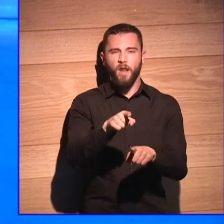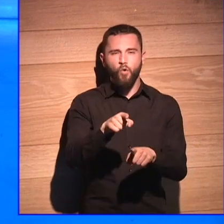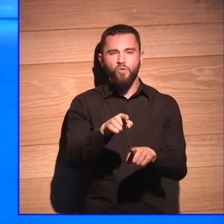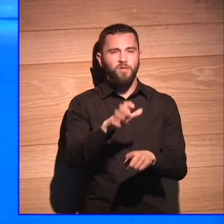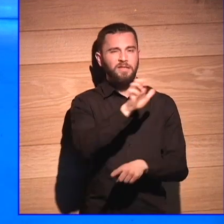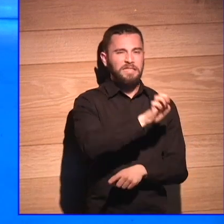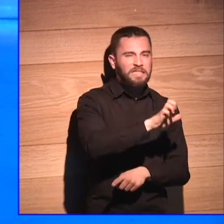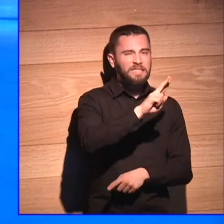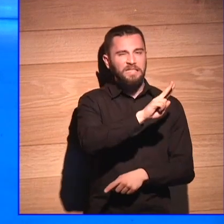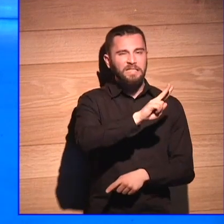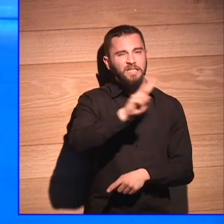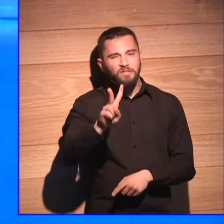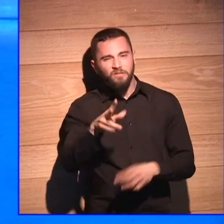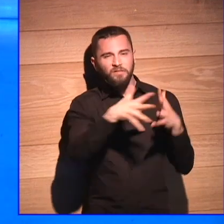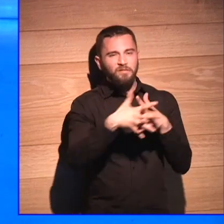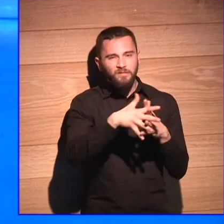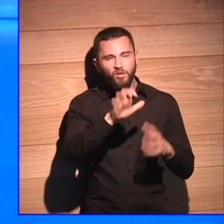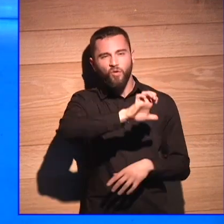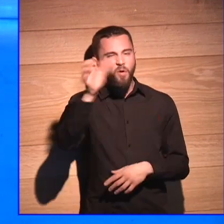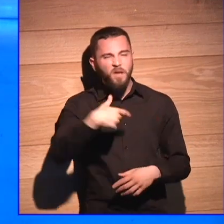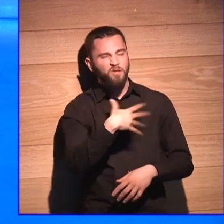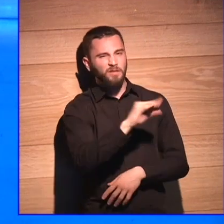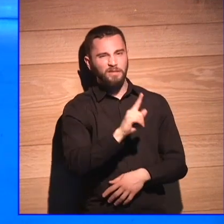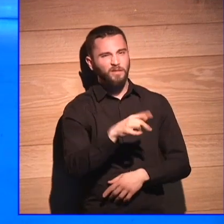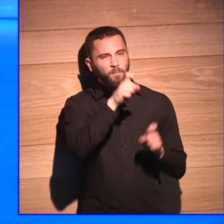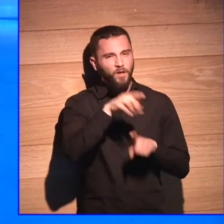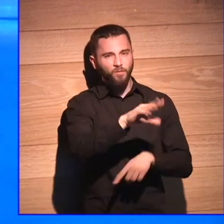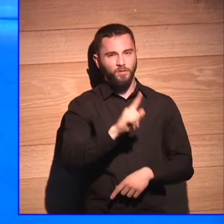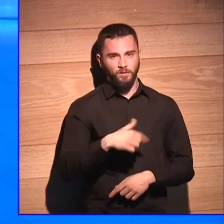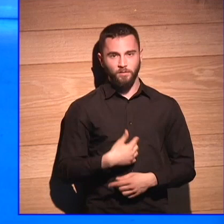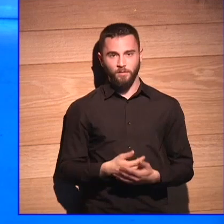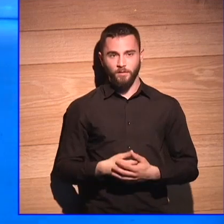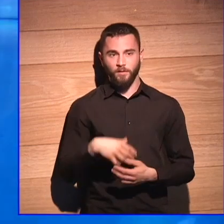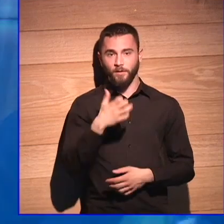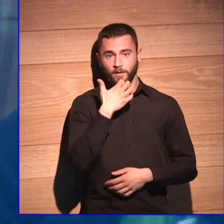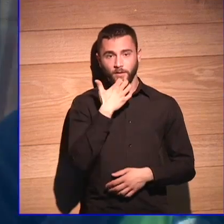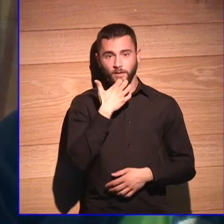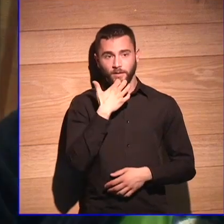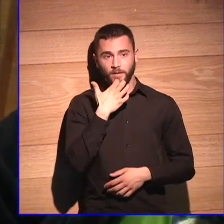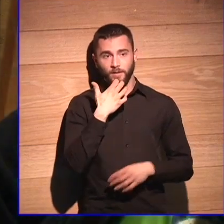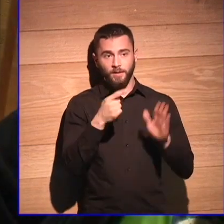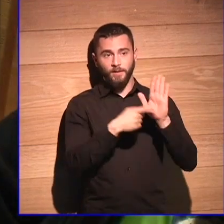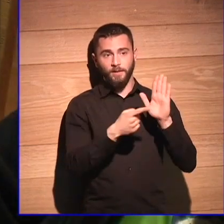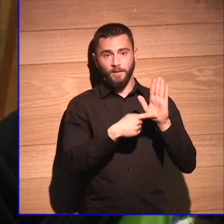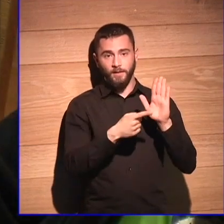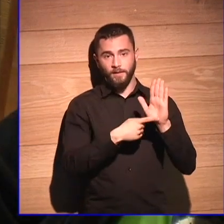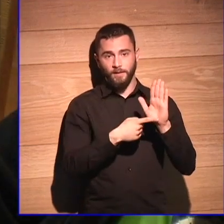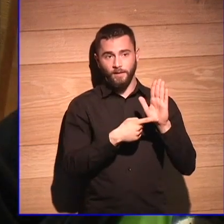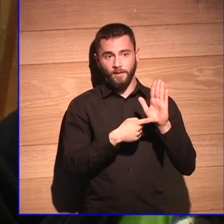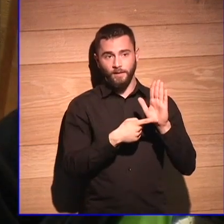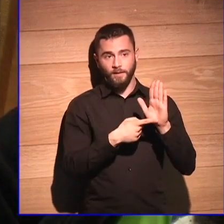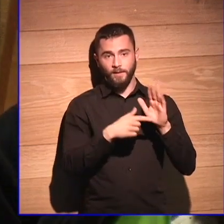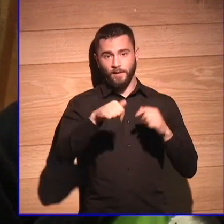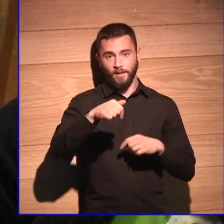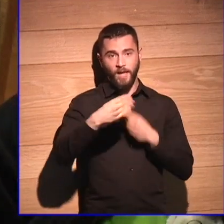Unidos y Europa, no he entendido muy bien. ¿Usted da algunas premisas de la ley? ¿Cómo se está legislando? ¿Que usted puede interactuar? Sí, exacto. Aquí se